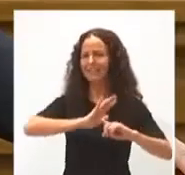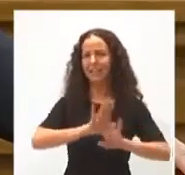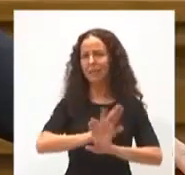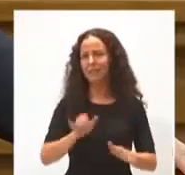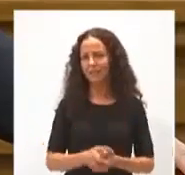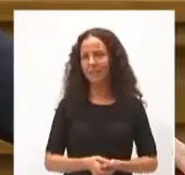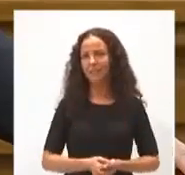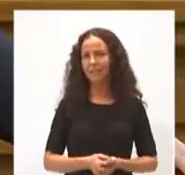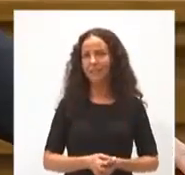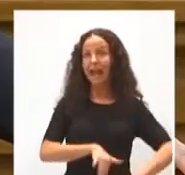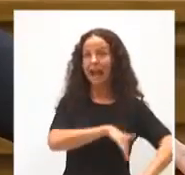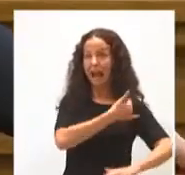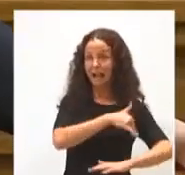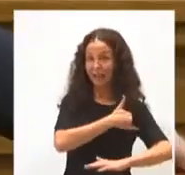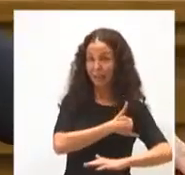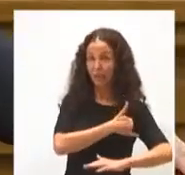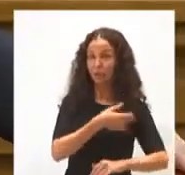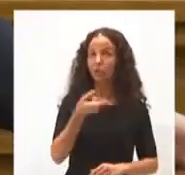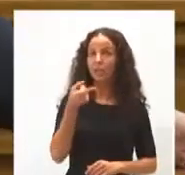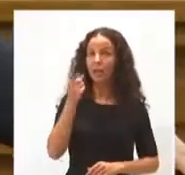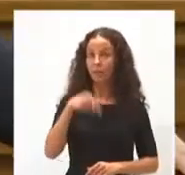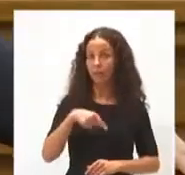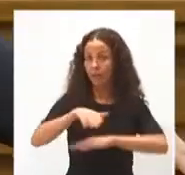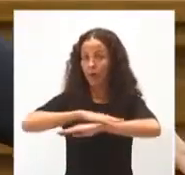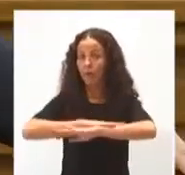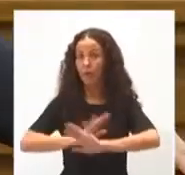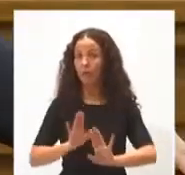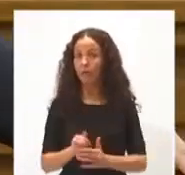digo de los académicos y digo de los gobiernos